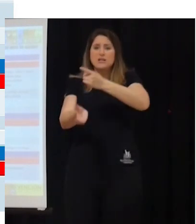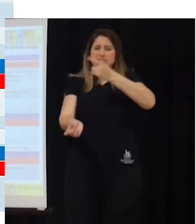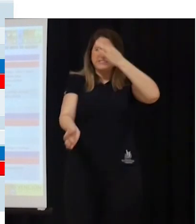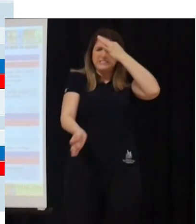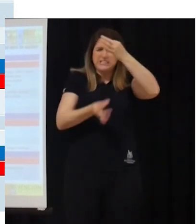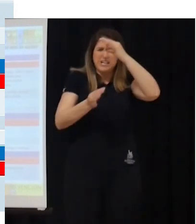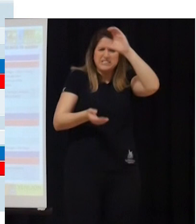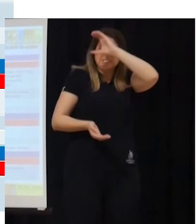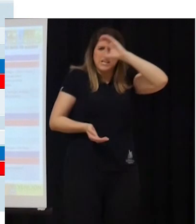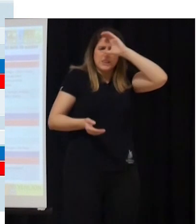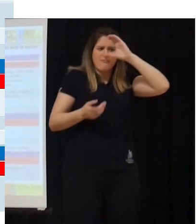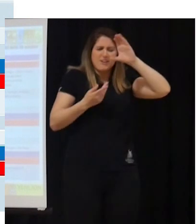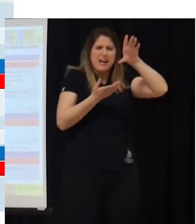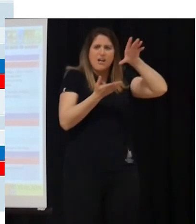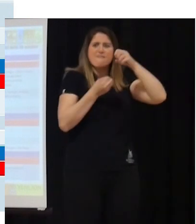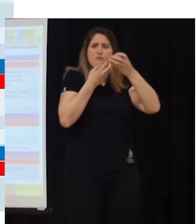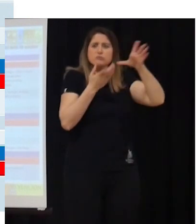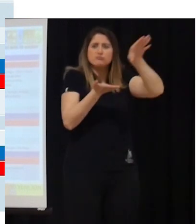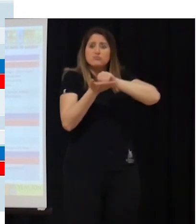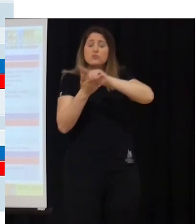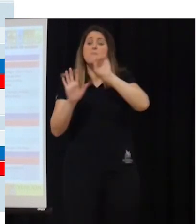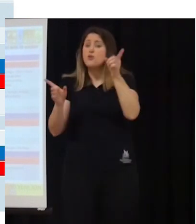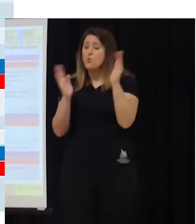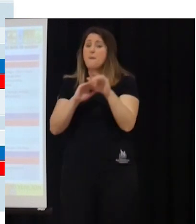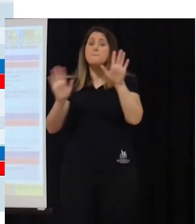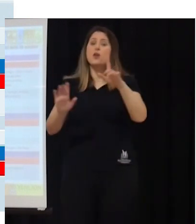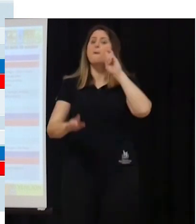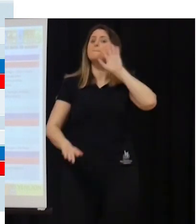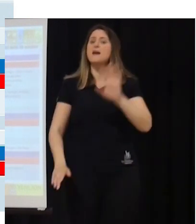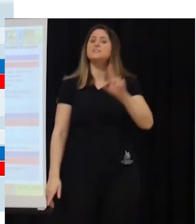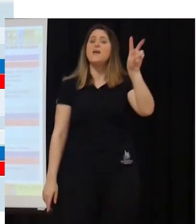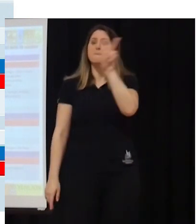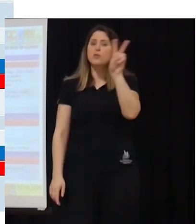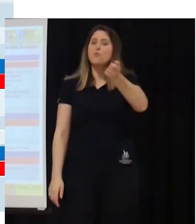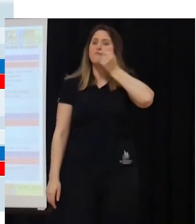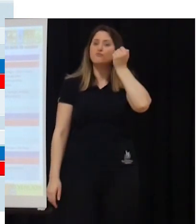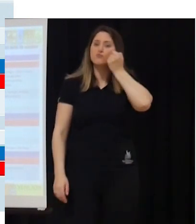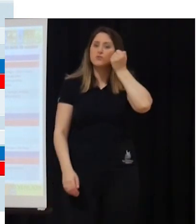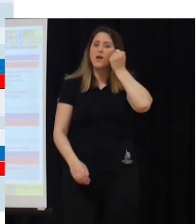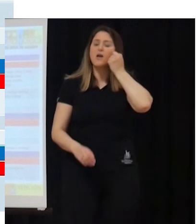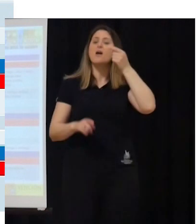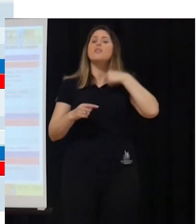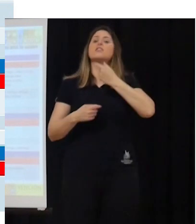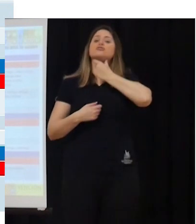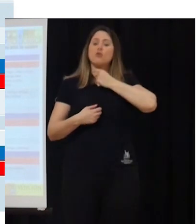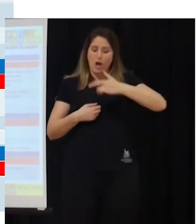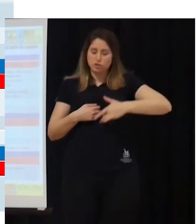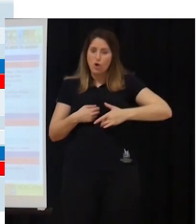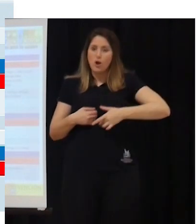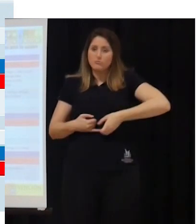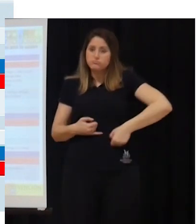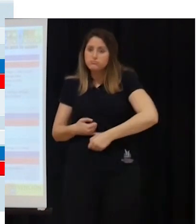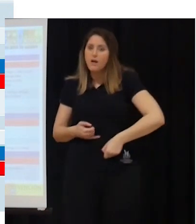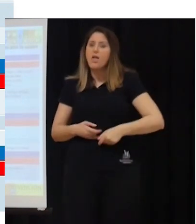evidencia científica acumulada, pero que las frutas y verduras parece ser que protegen el cáncer bucal, esófago, estómago,